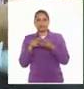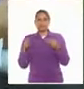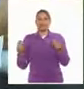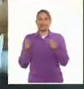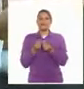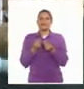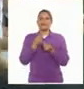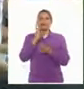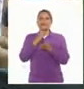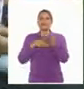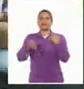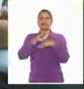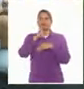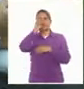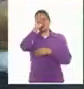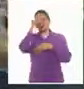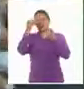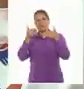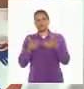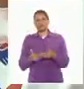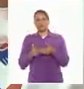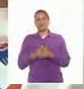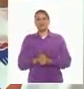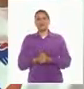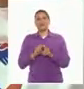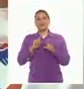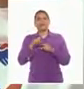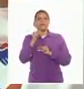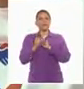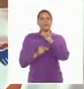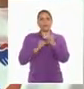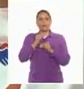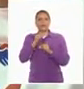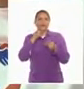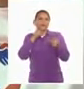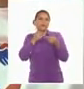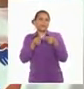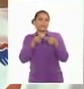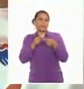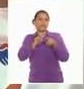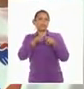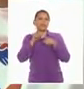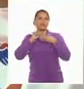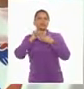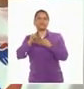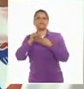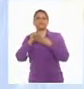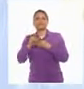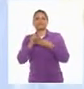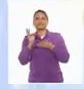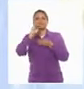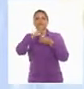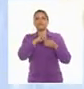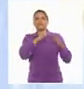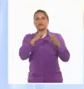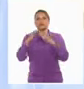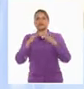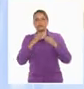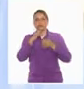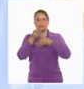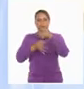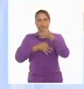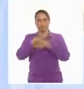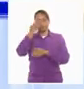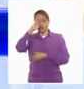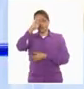acompañamiento al Ministerio de Salud Pública para acercar cada vez más los servicios a las comunidades. Cuba llega